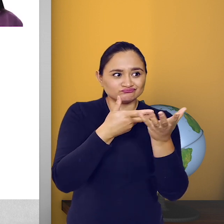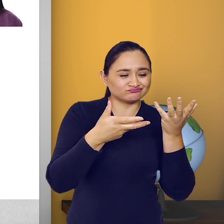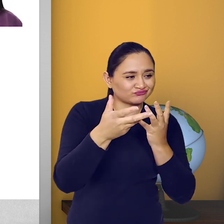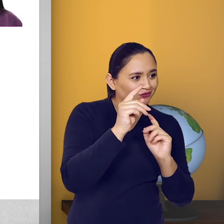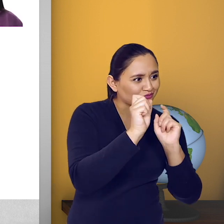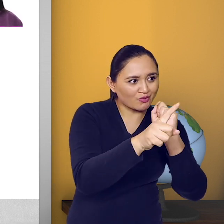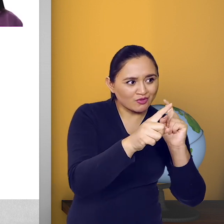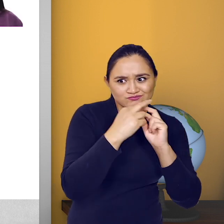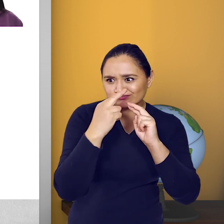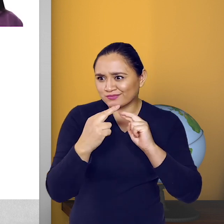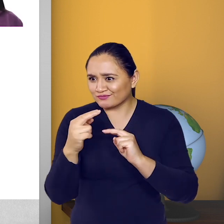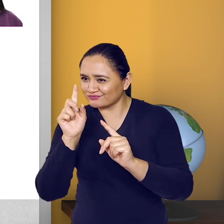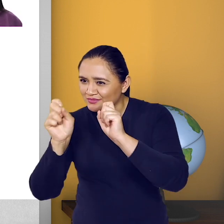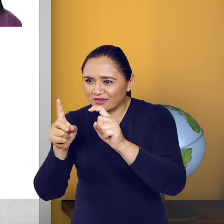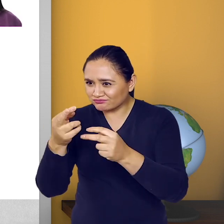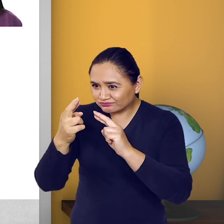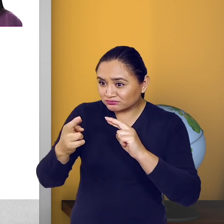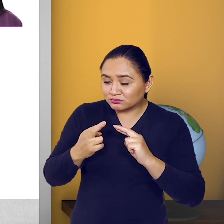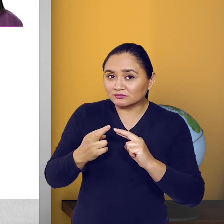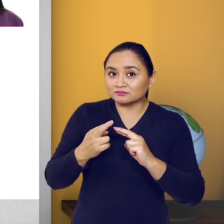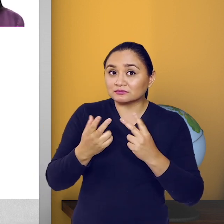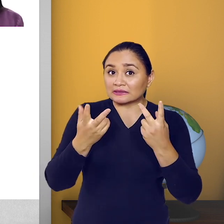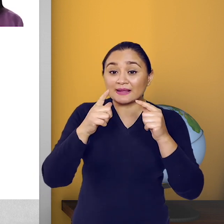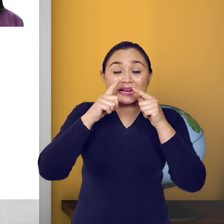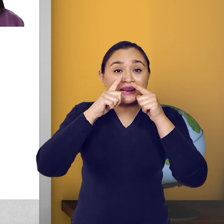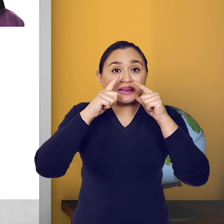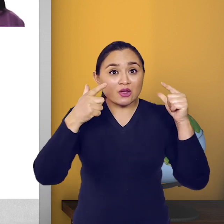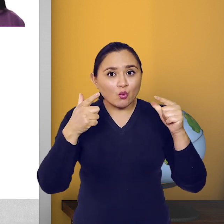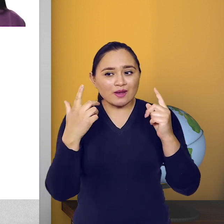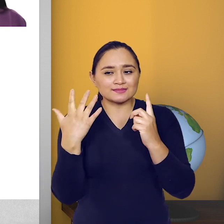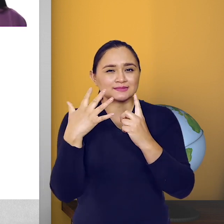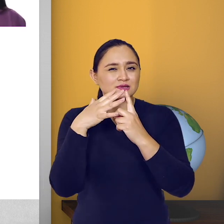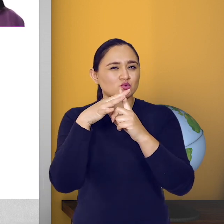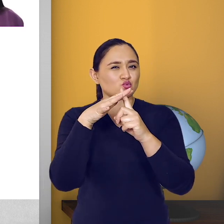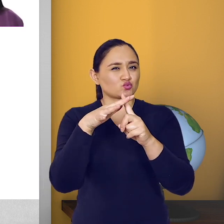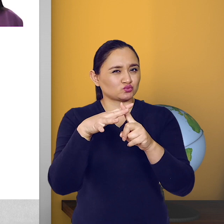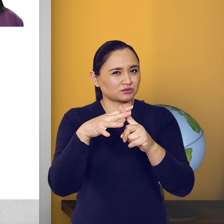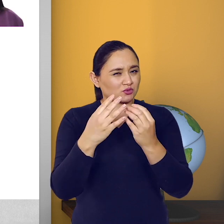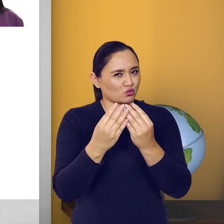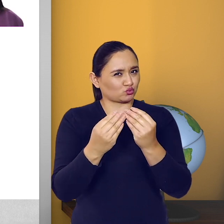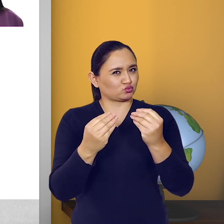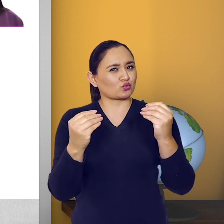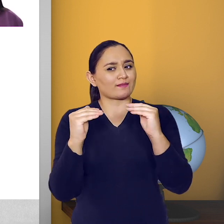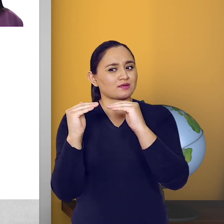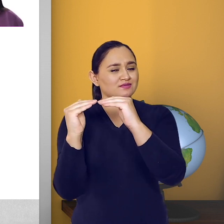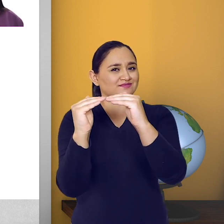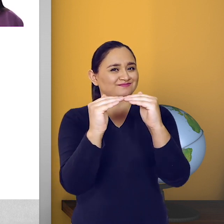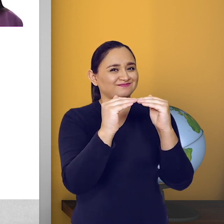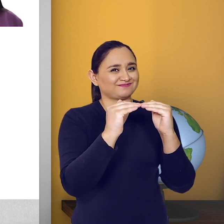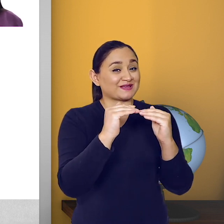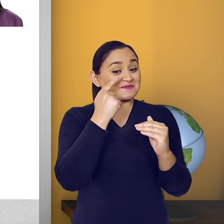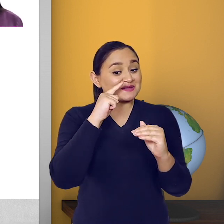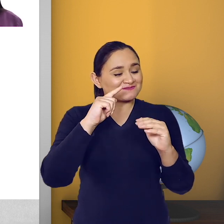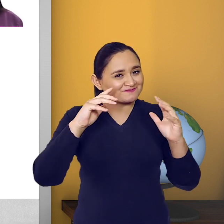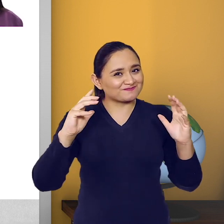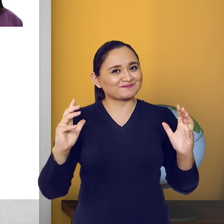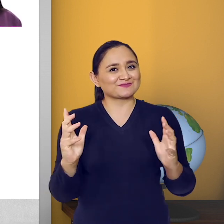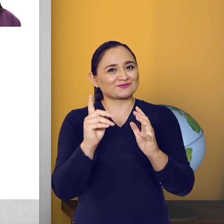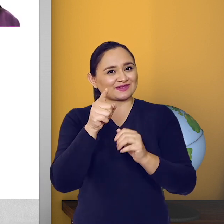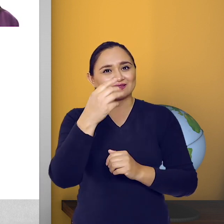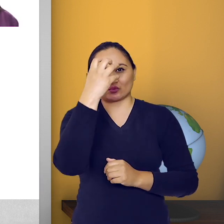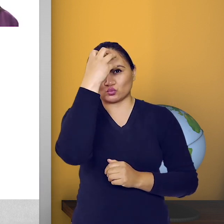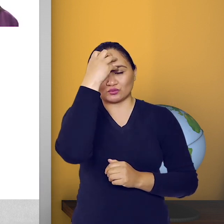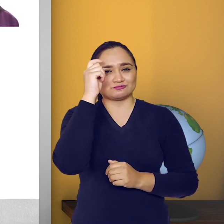interactivas, más participativas y con un lenguaje inclusivo y equitativo para promover esta